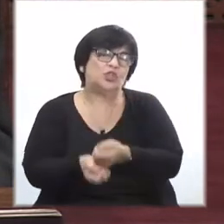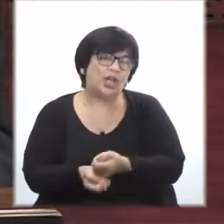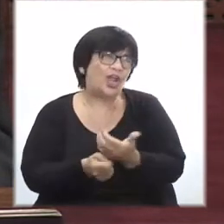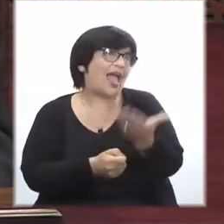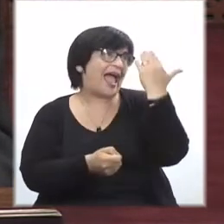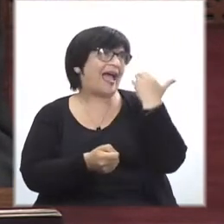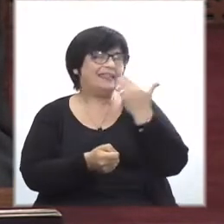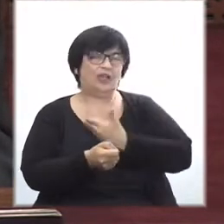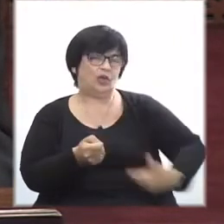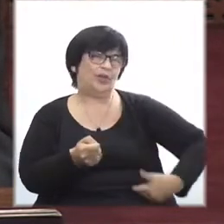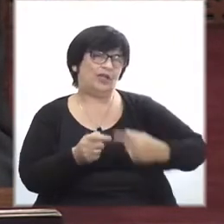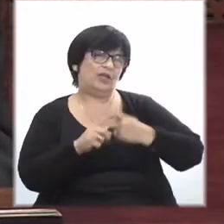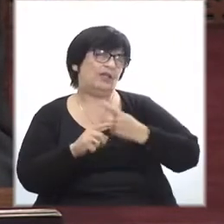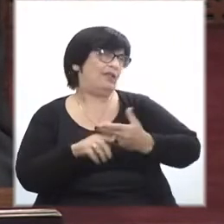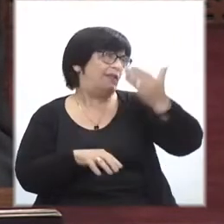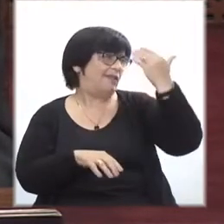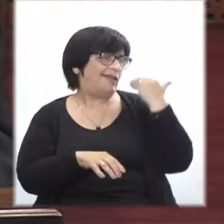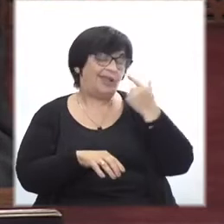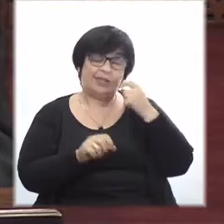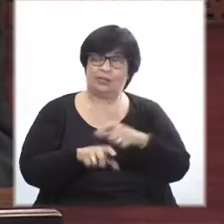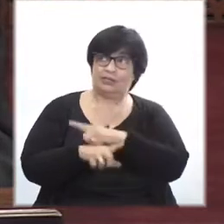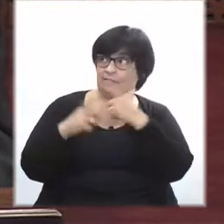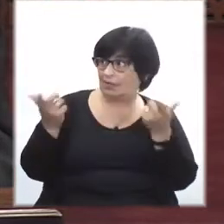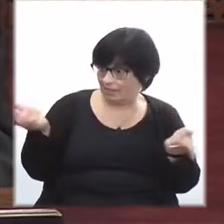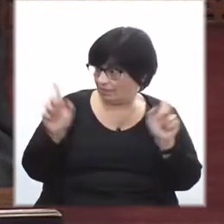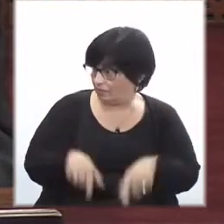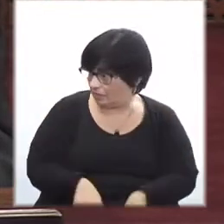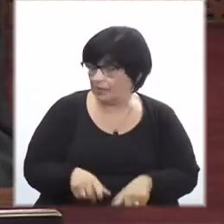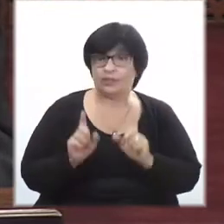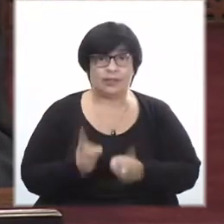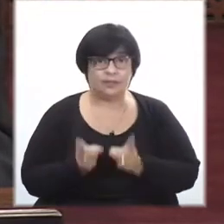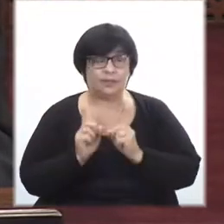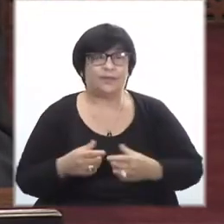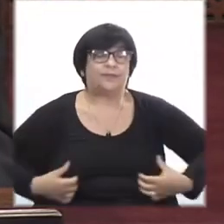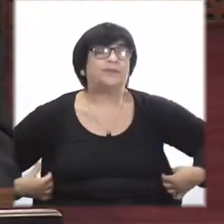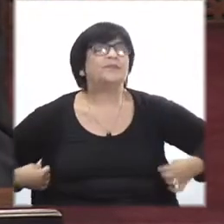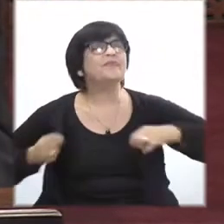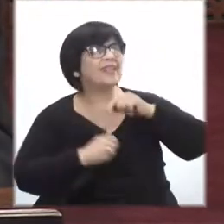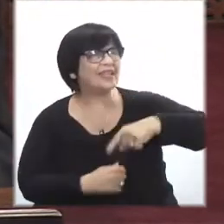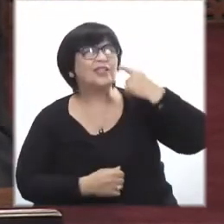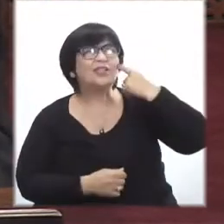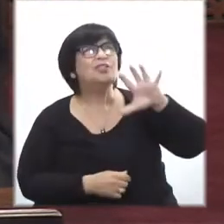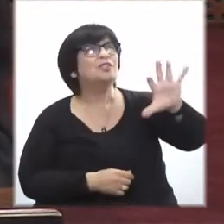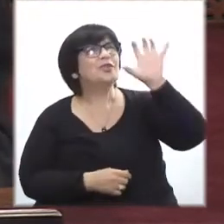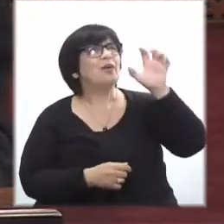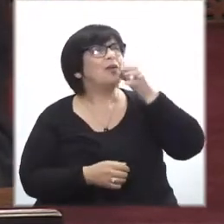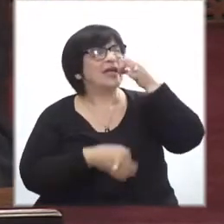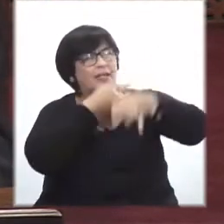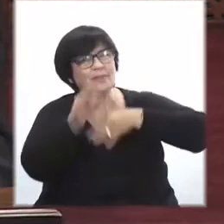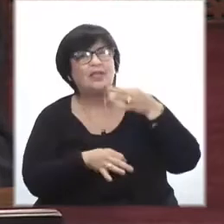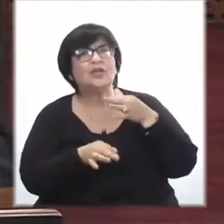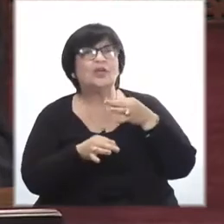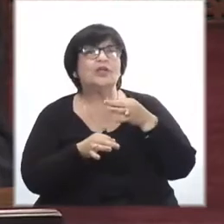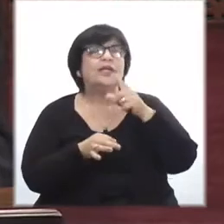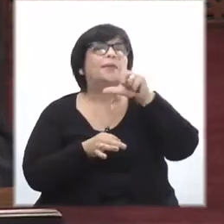anteriores de distintos signos y que sorprendentemente pareciera que continúan en el presente. Todo esto nos lleva a recordar la afirmación del célebre Hilaire